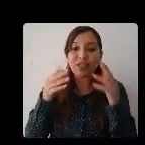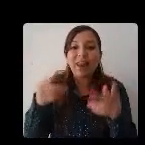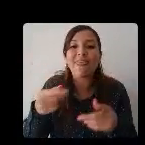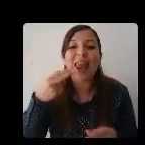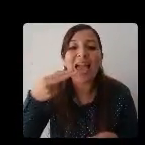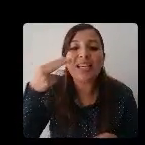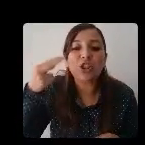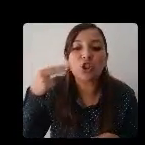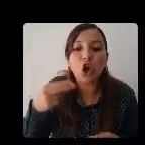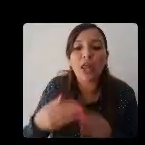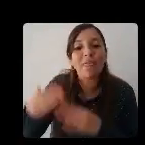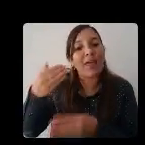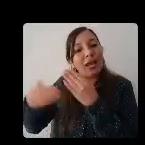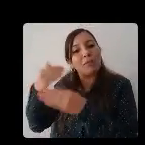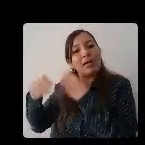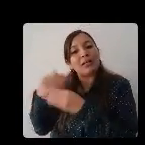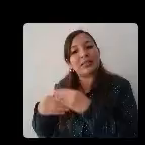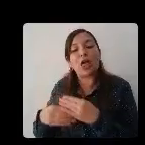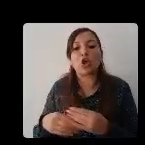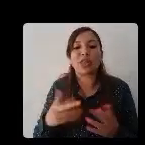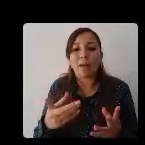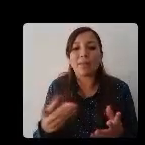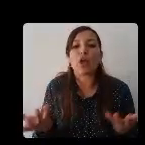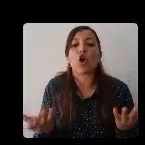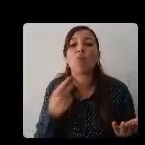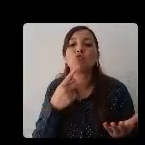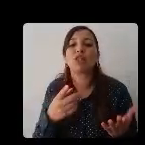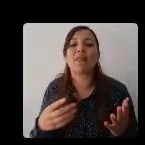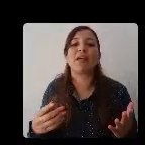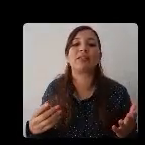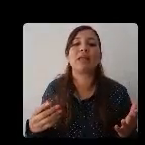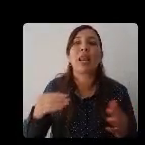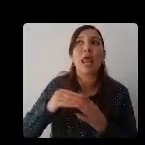eso. Y mucha gente también diría, no, pero si ya no tengo, es muy difícil,